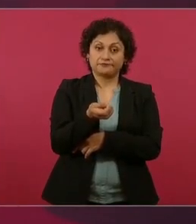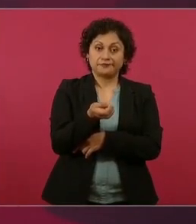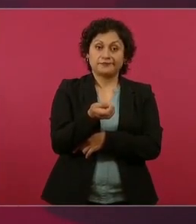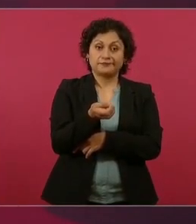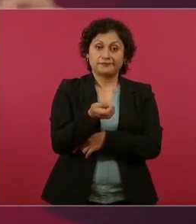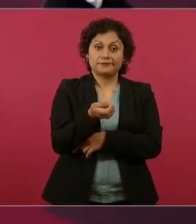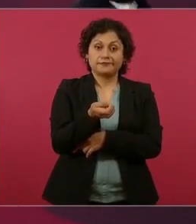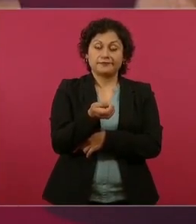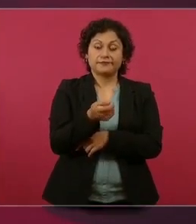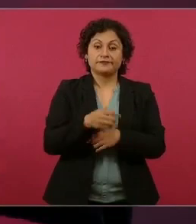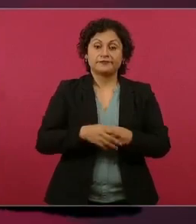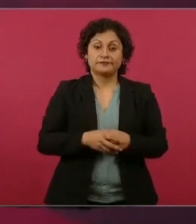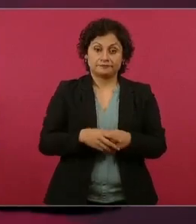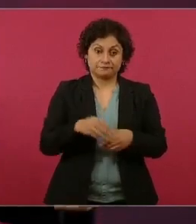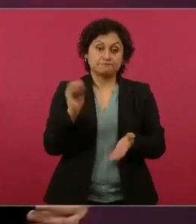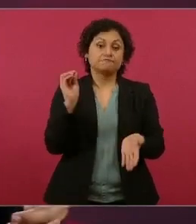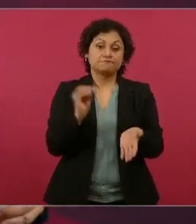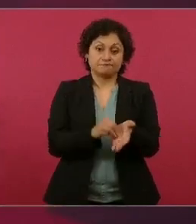y